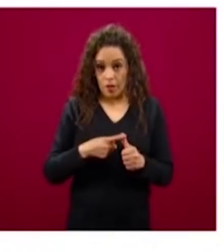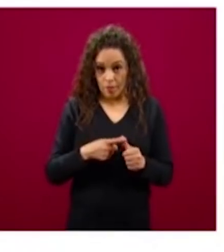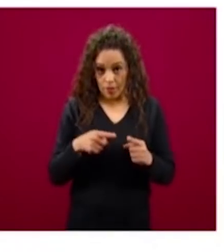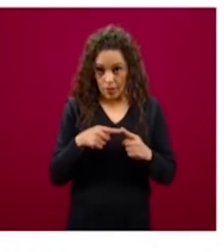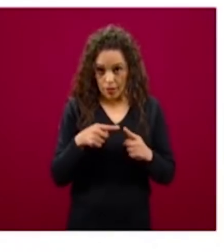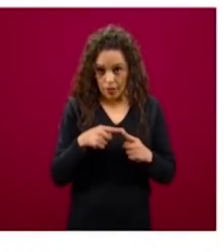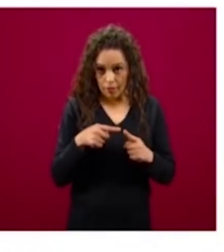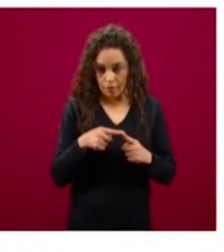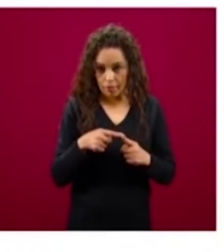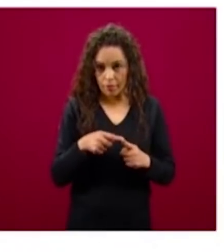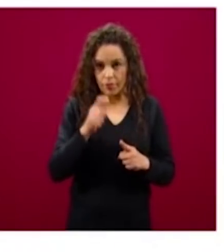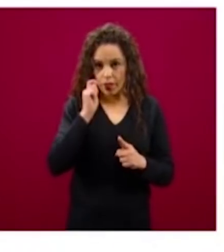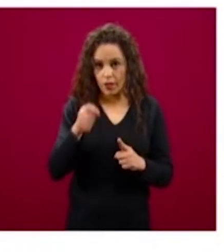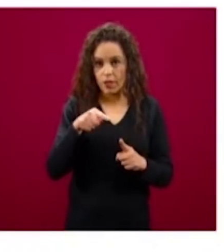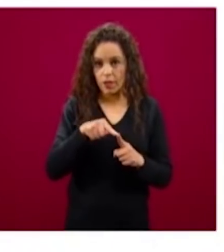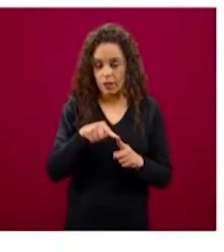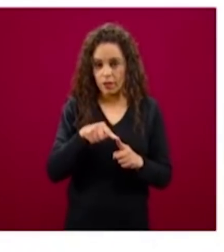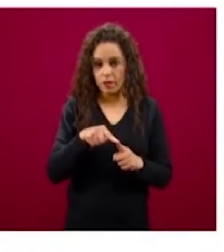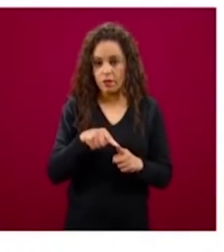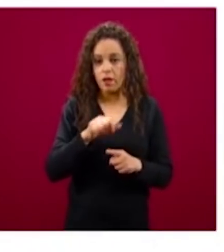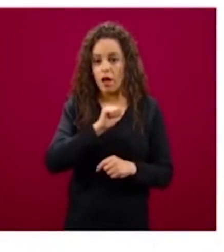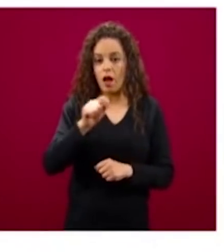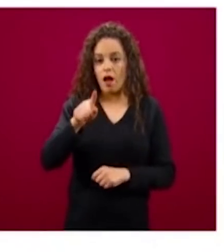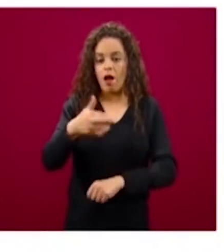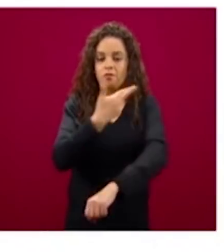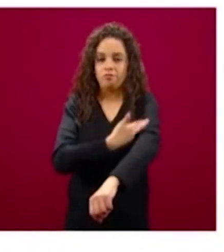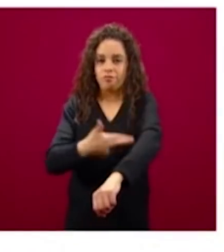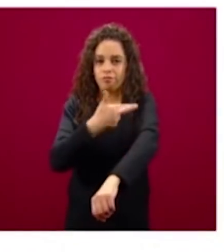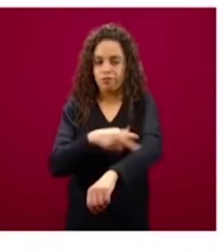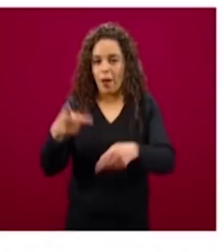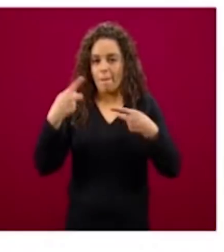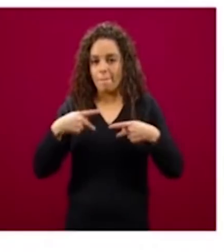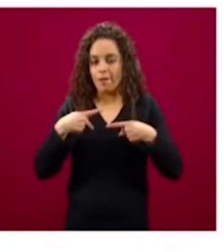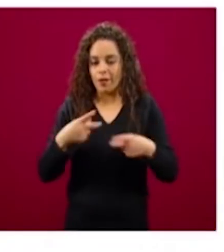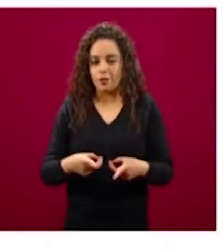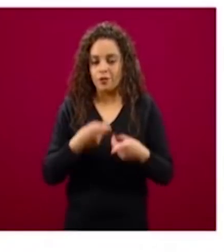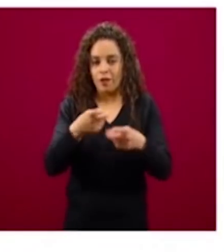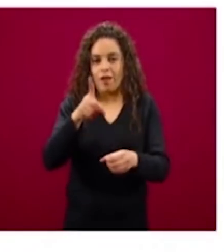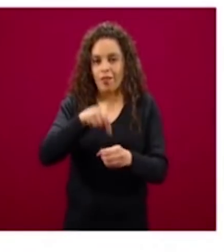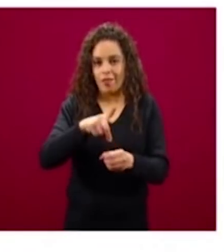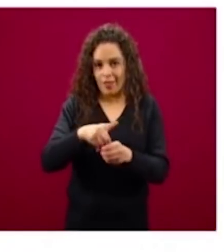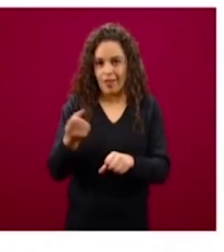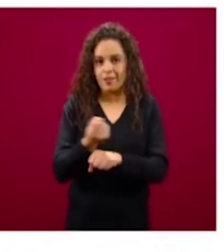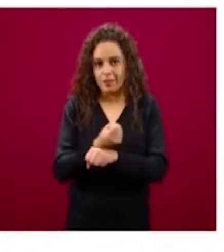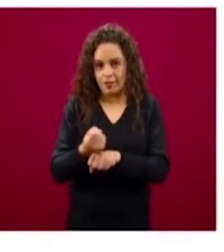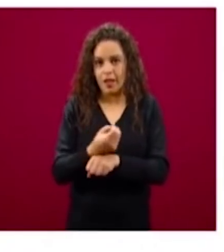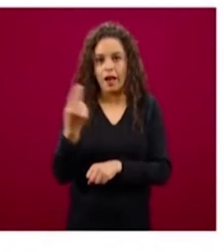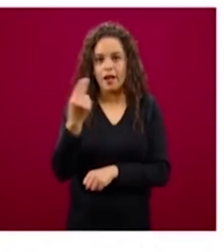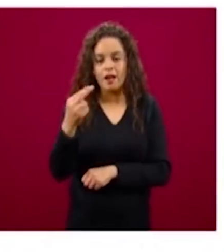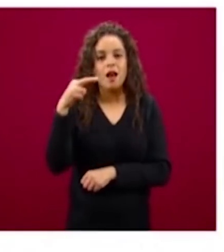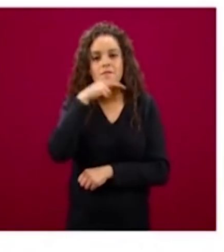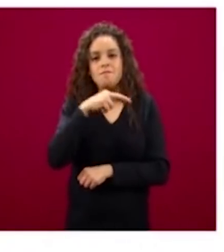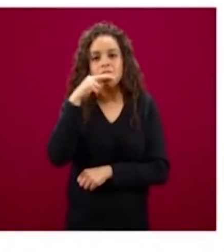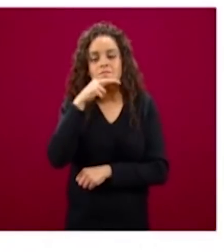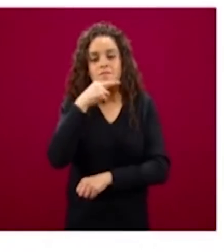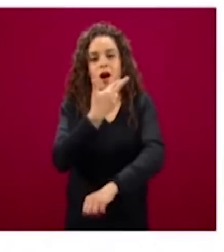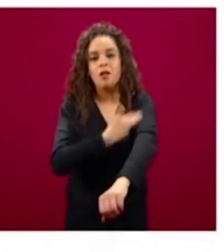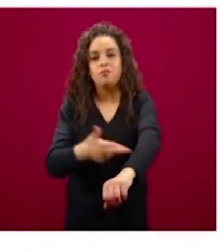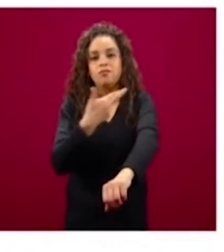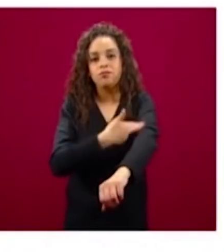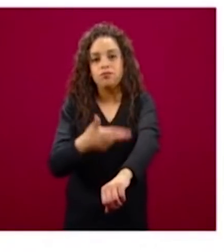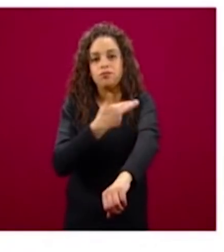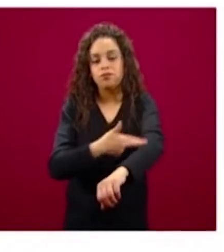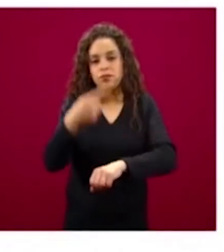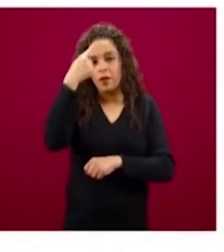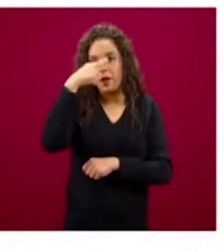centró precisamente en la gestión del donante, fue optimizar tiempos y hacer más ágiles los procesos del banco de